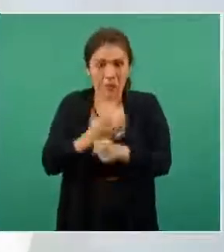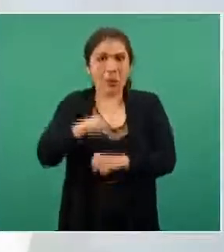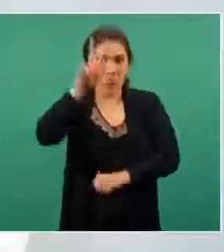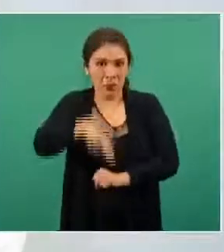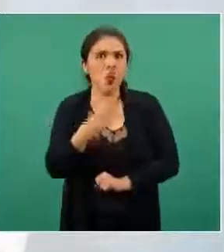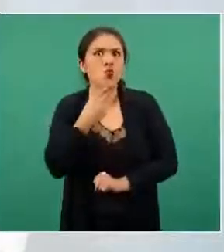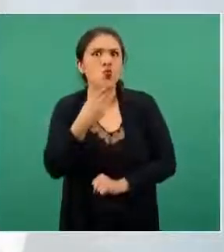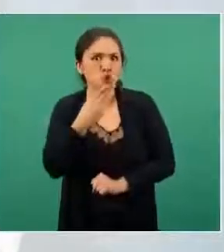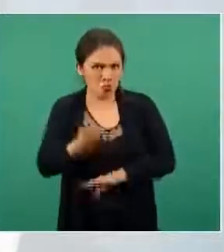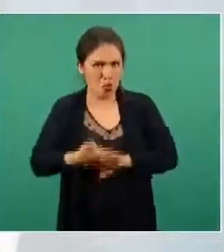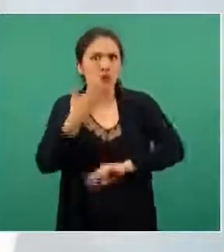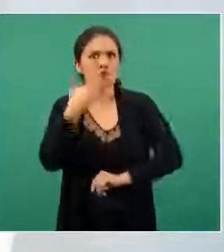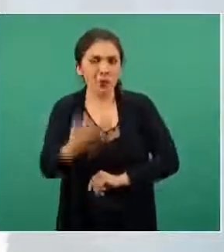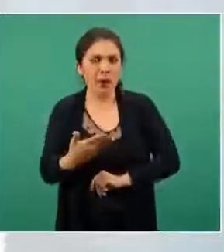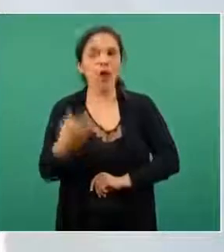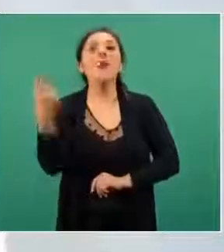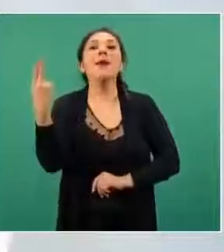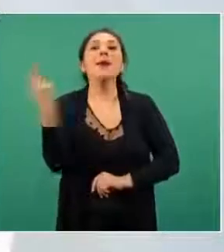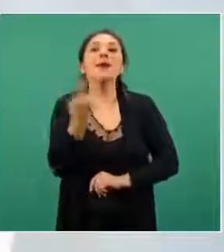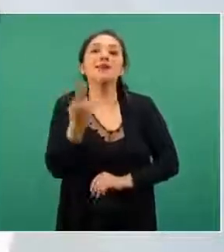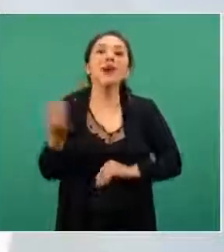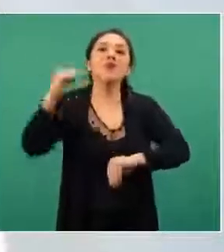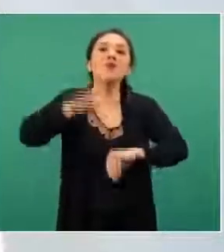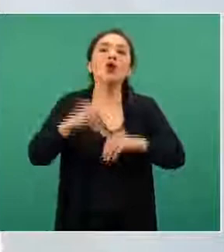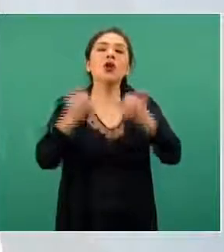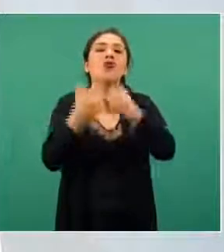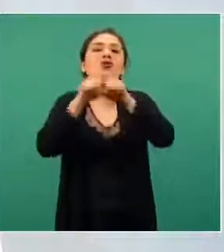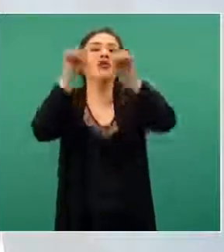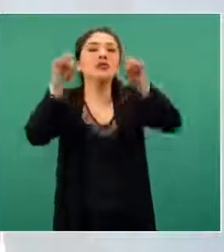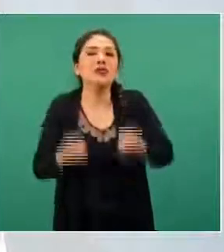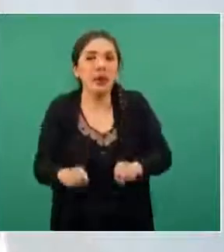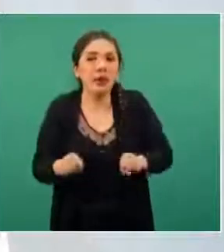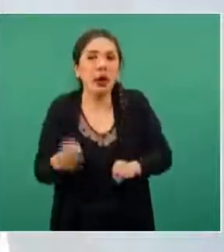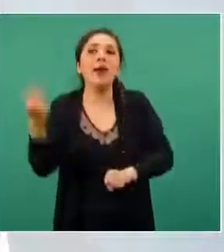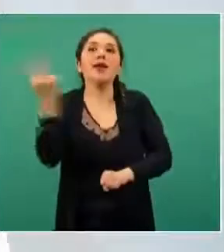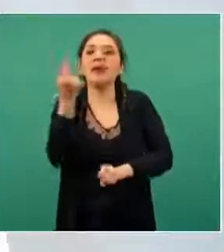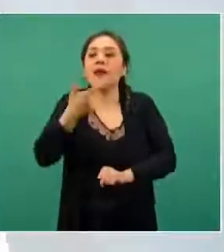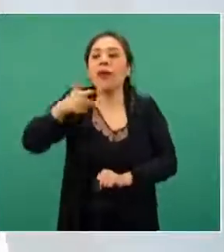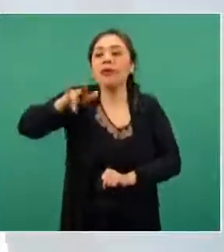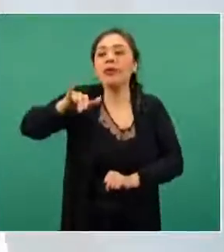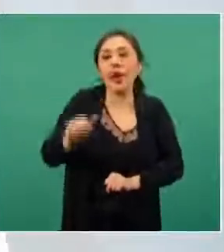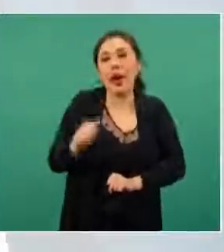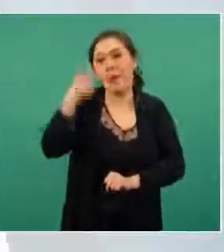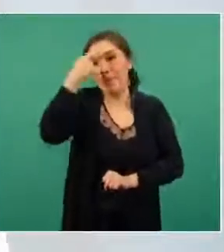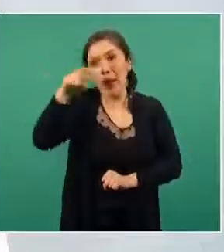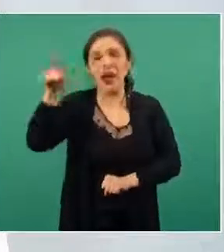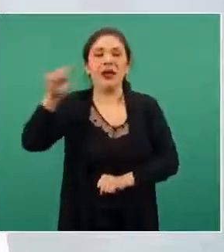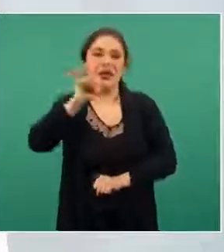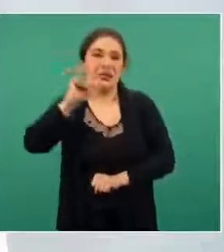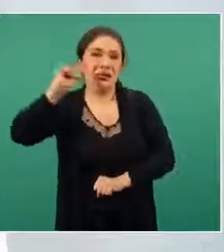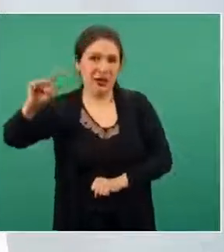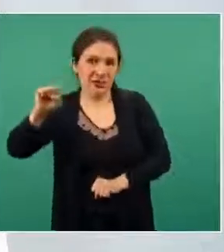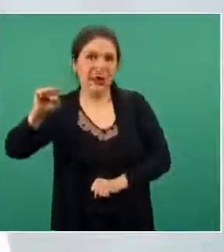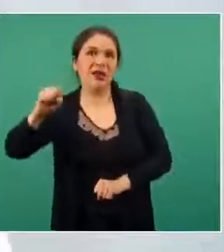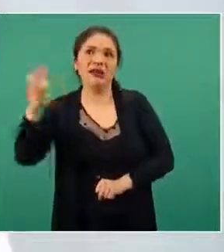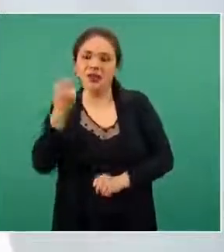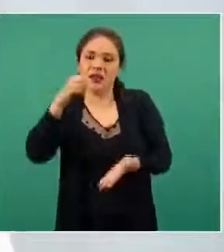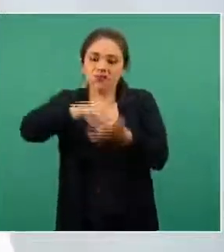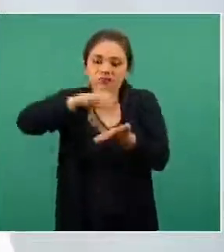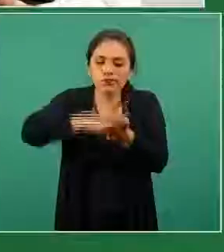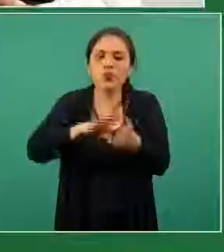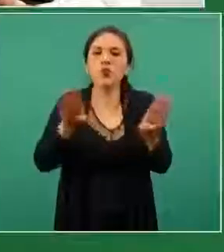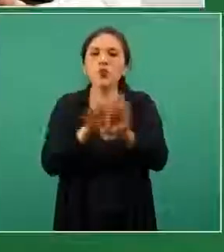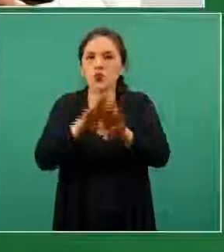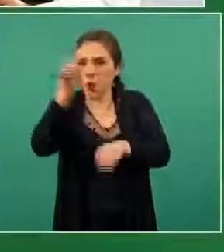útil, pero requerimos también de tener un sistema. Tenemos que tener la guía de Secretaría de Salud que nos permita establecer